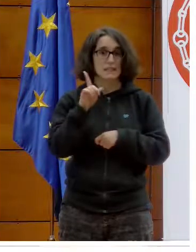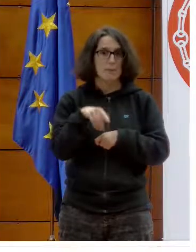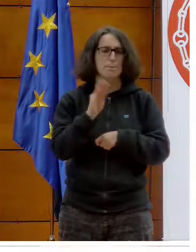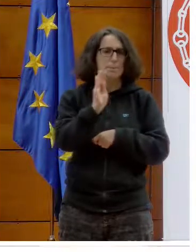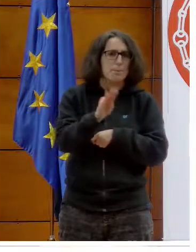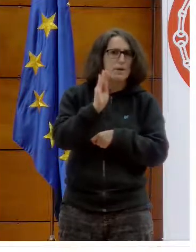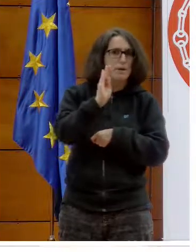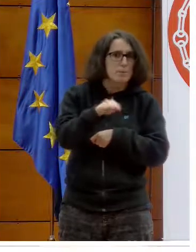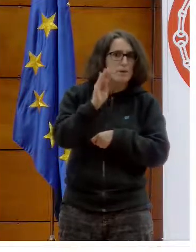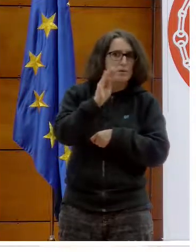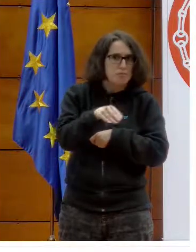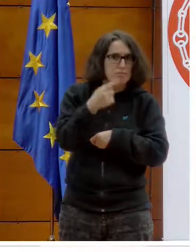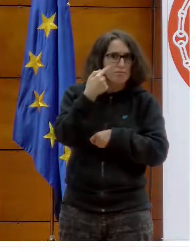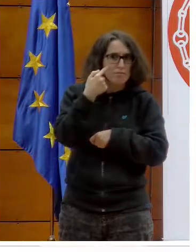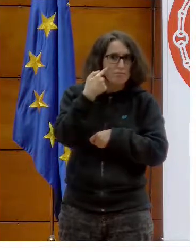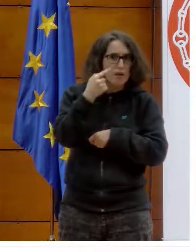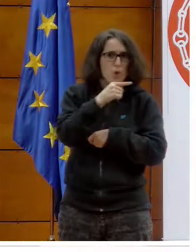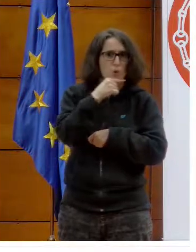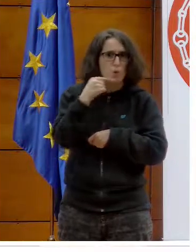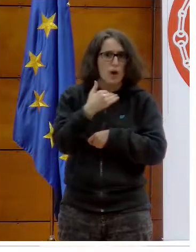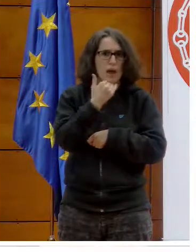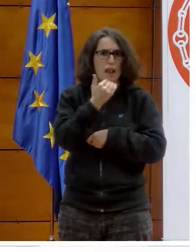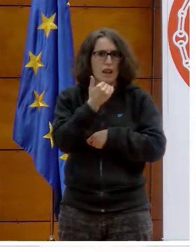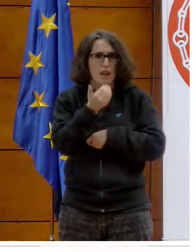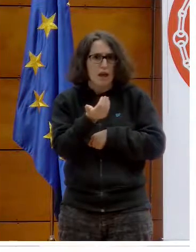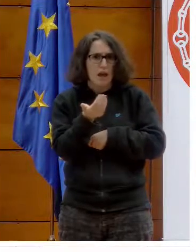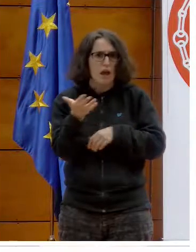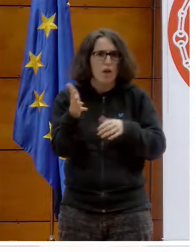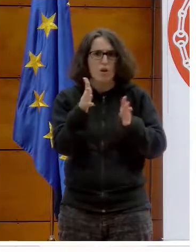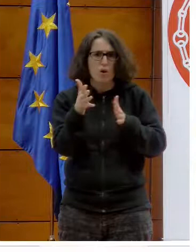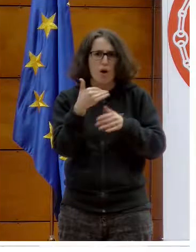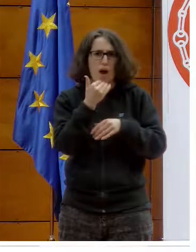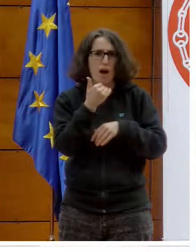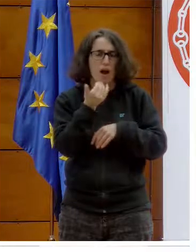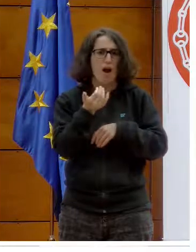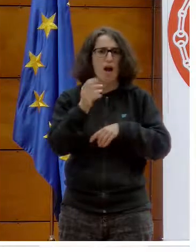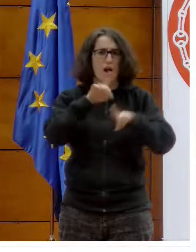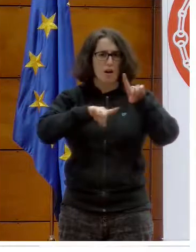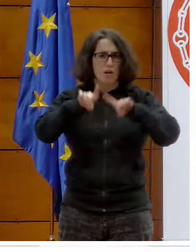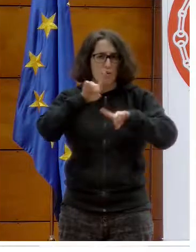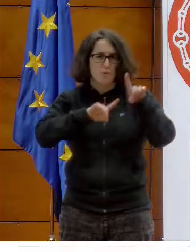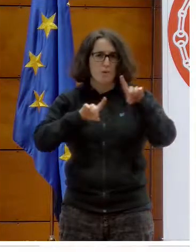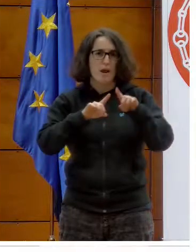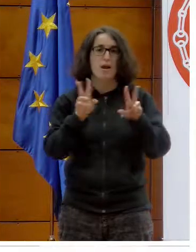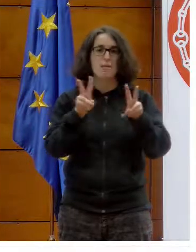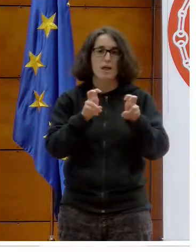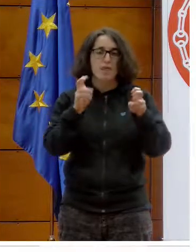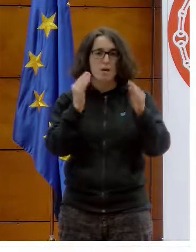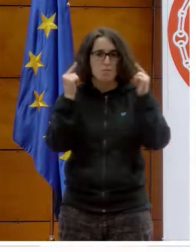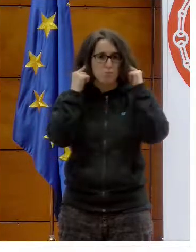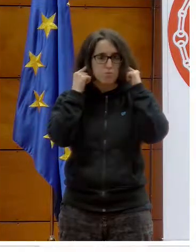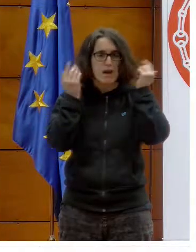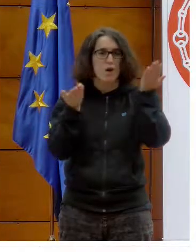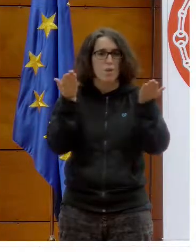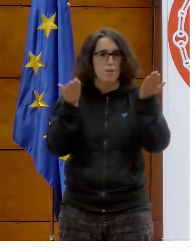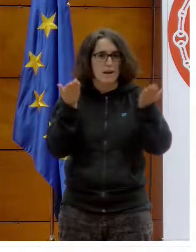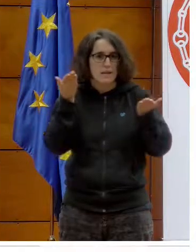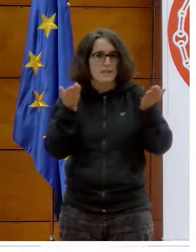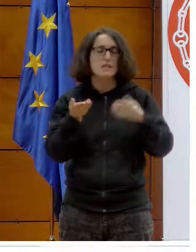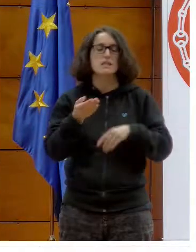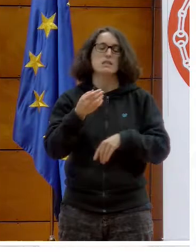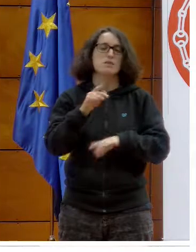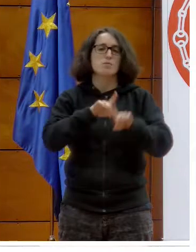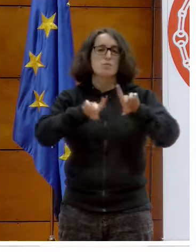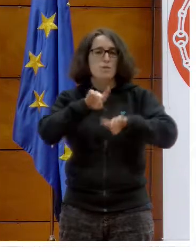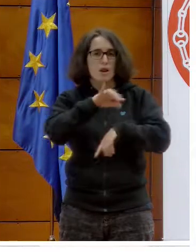en los oídos como signo de problemas de descomprensión al terminar la terapia. Así como final, tener en cuenta pues, que todos los